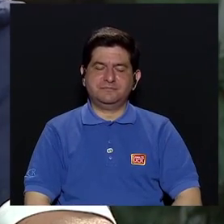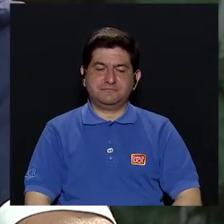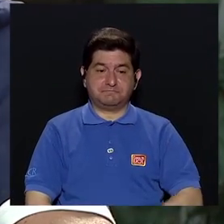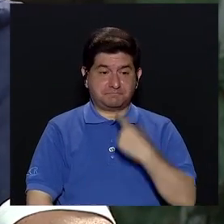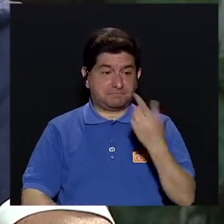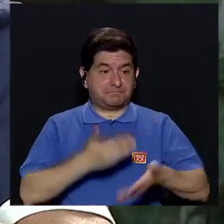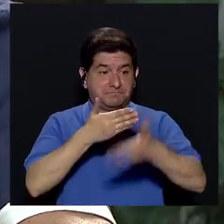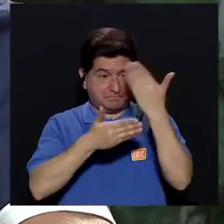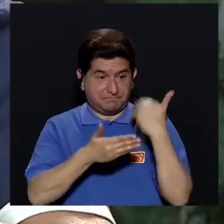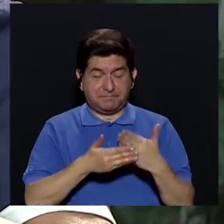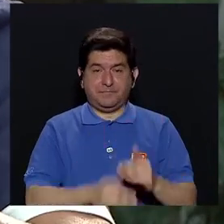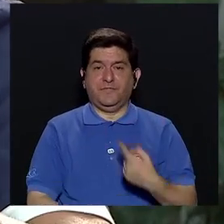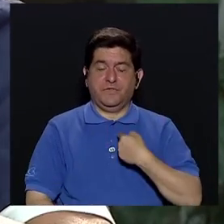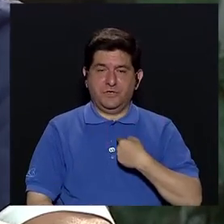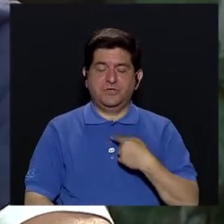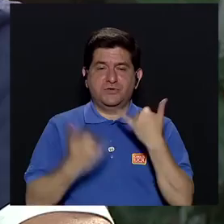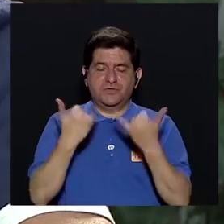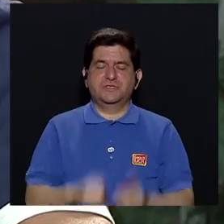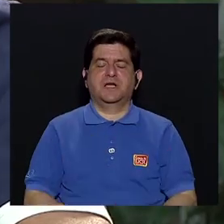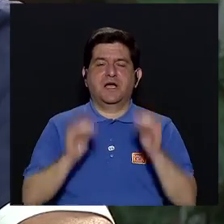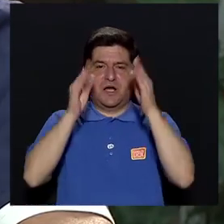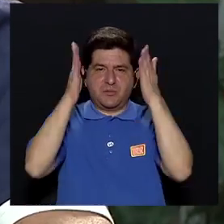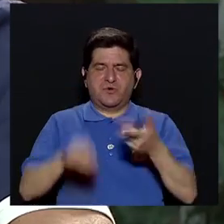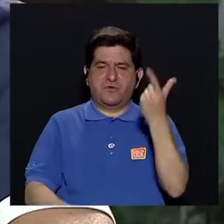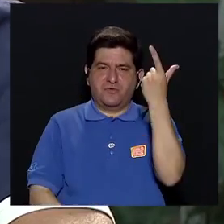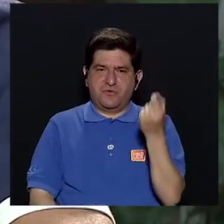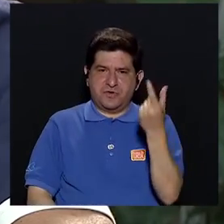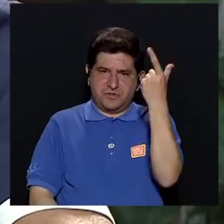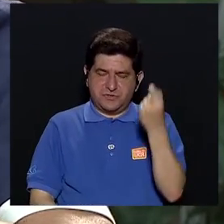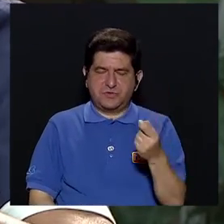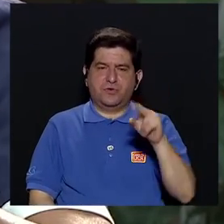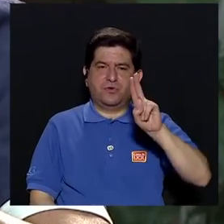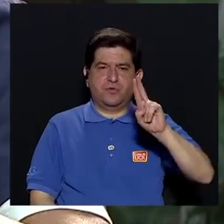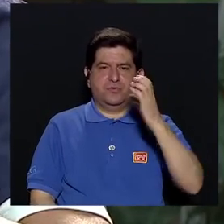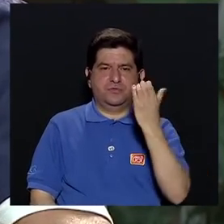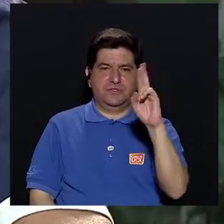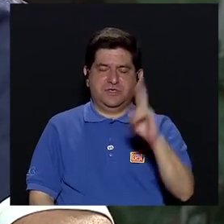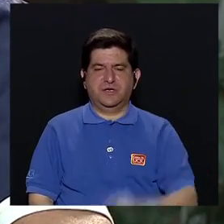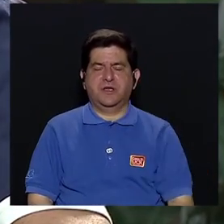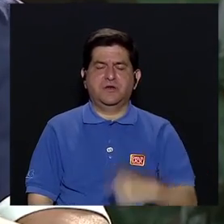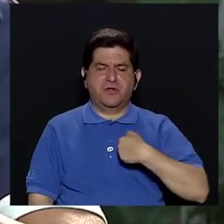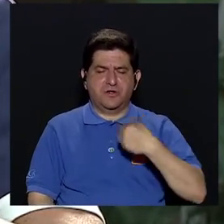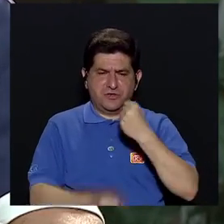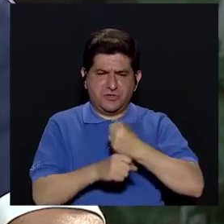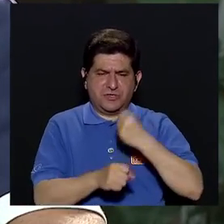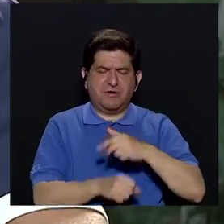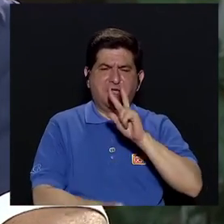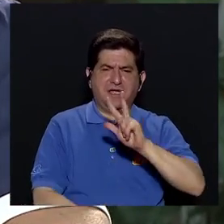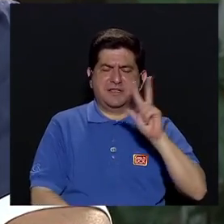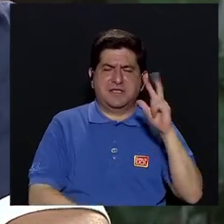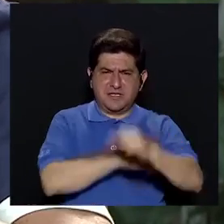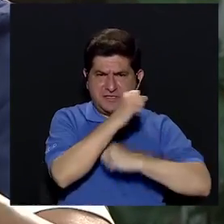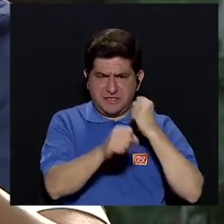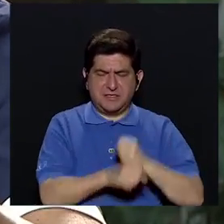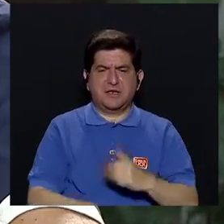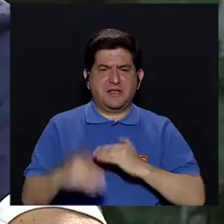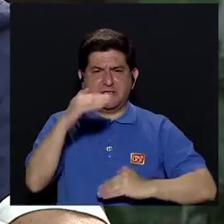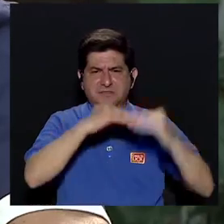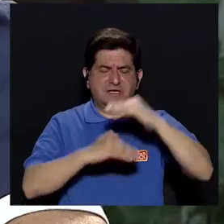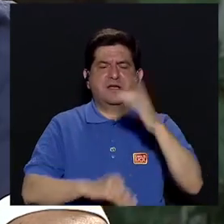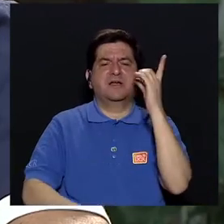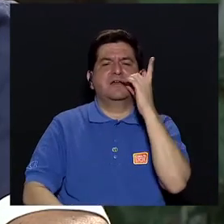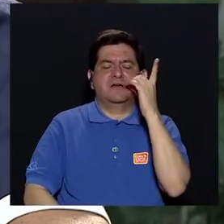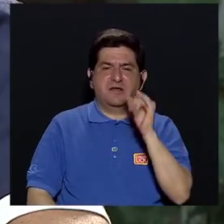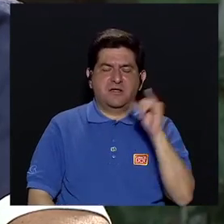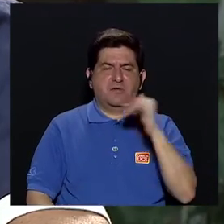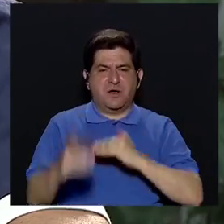Como lo dijeron hace un ratito, yo soy profesor pensionado en la Universidad de Costa Rica. Trabajé más de 33 años, tanto en la Facultad de